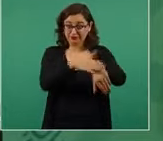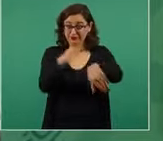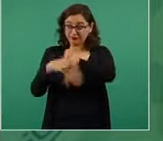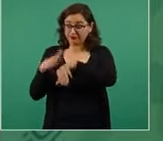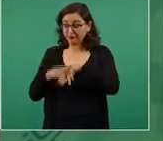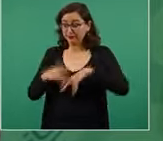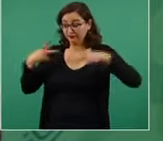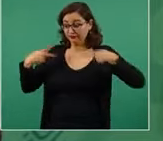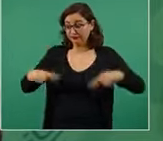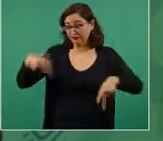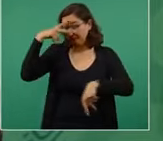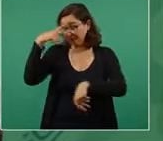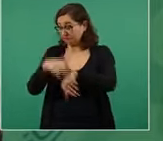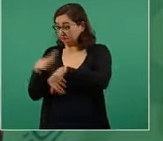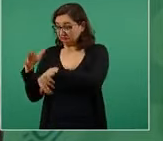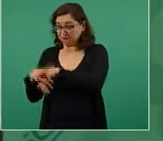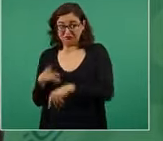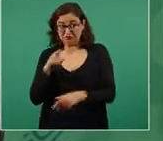lo que